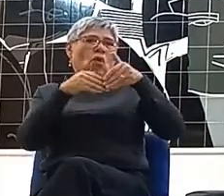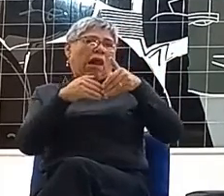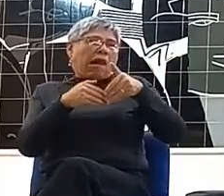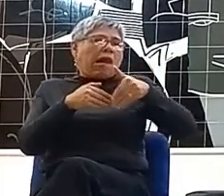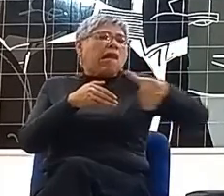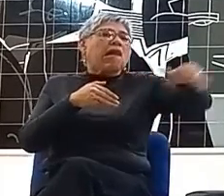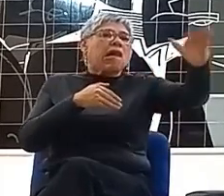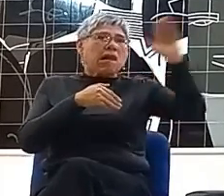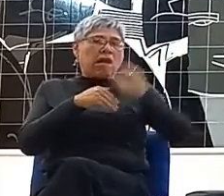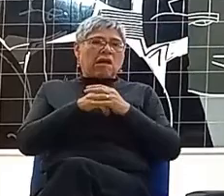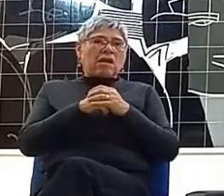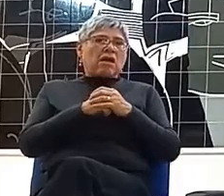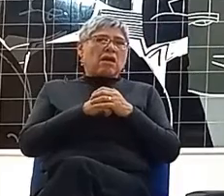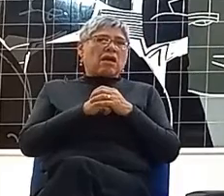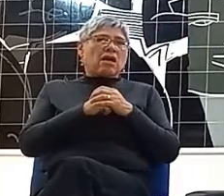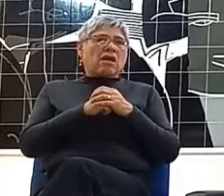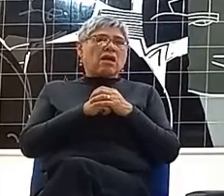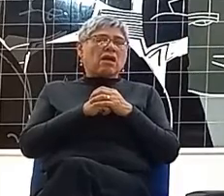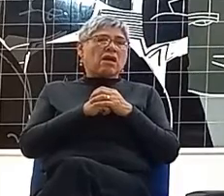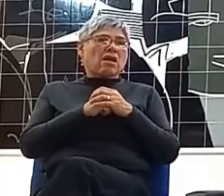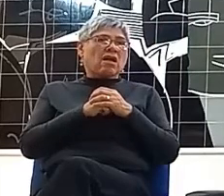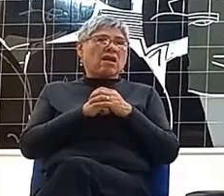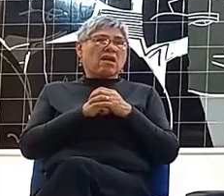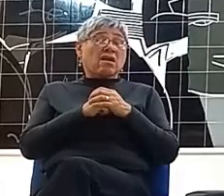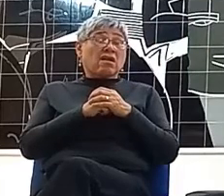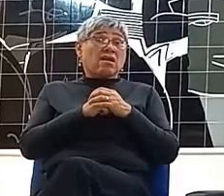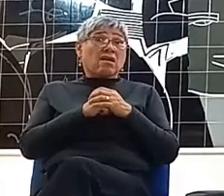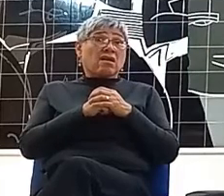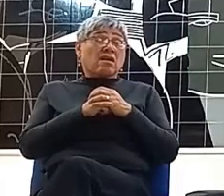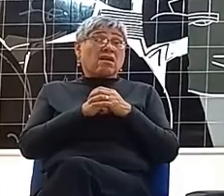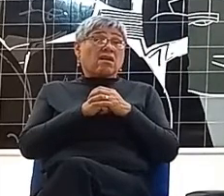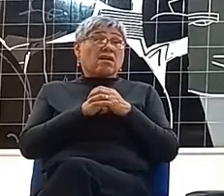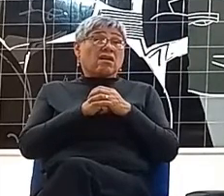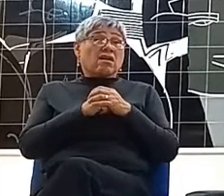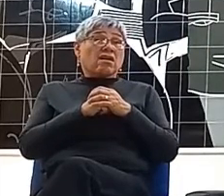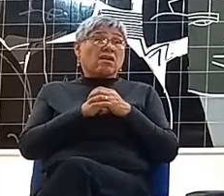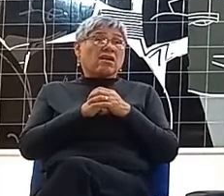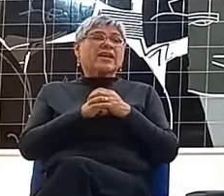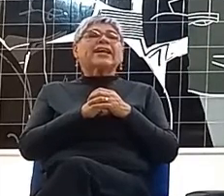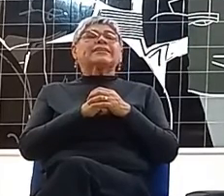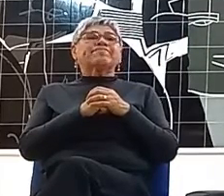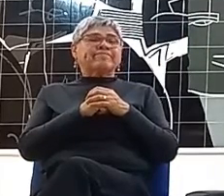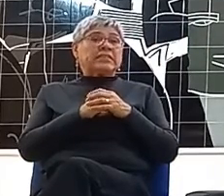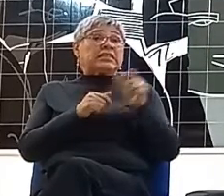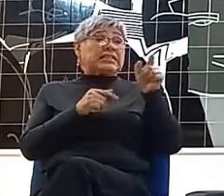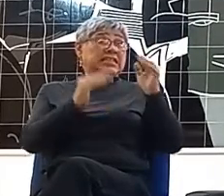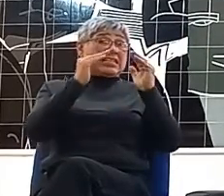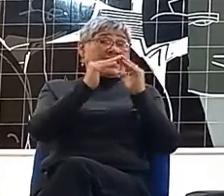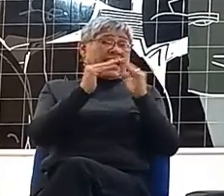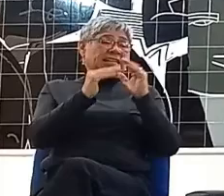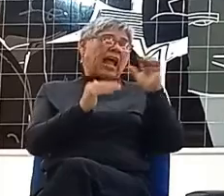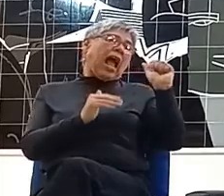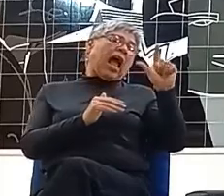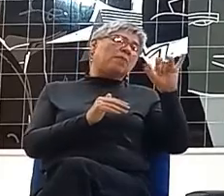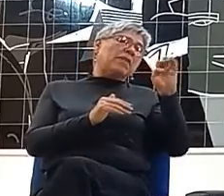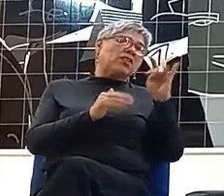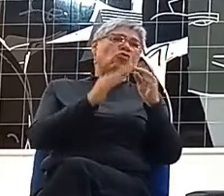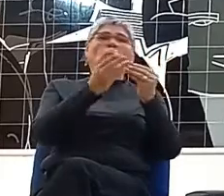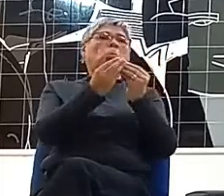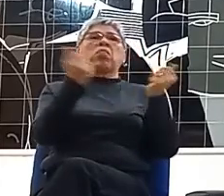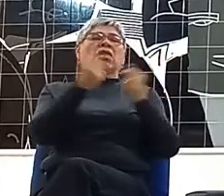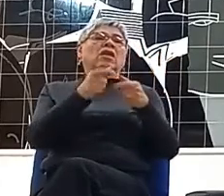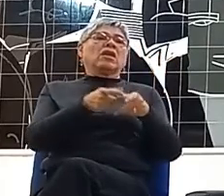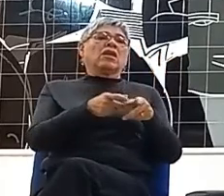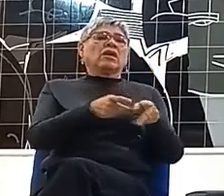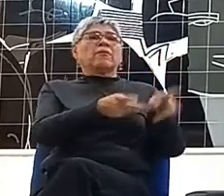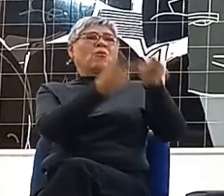modernización, porque su casa fue destruida para que pasara por allí un puente. Y creo que justamente